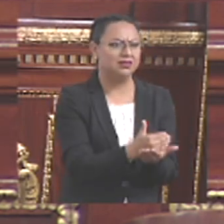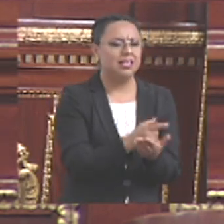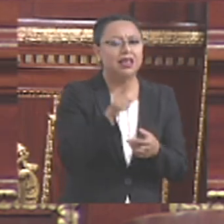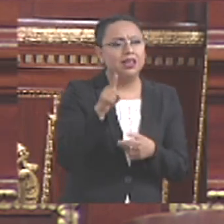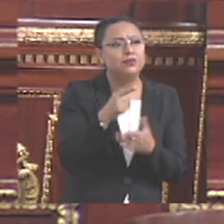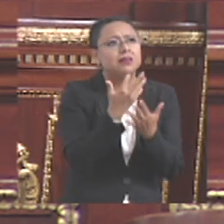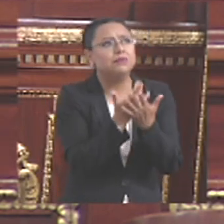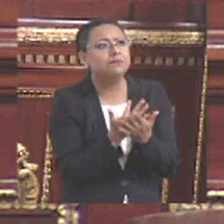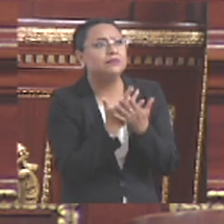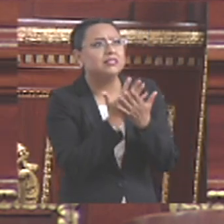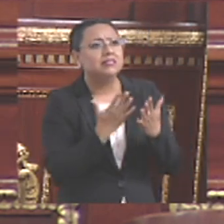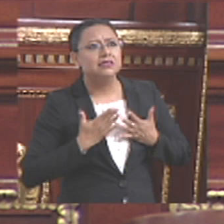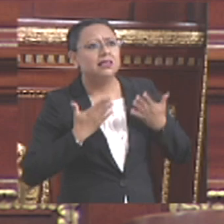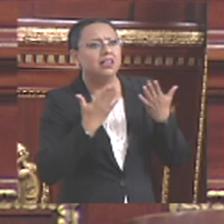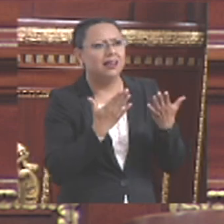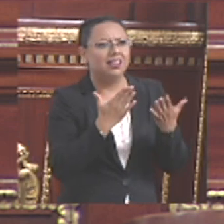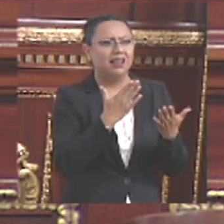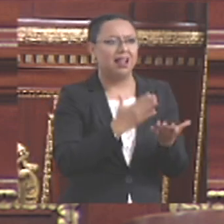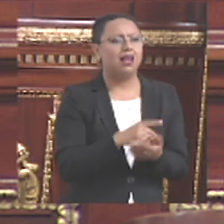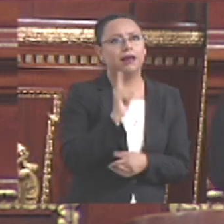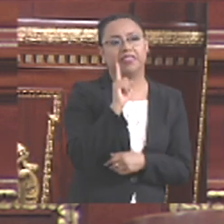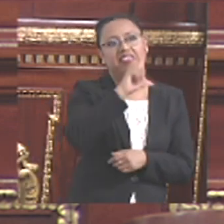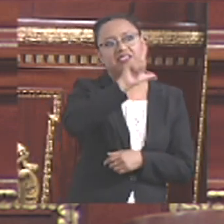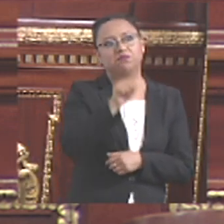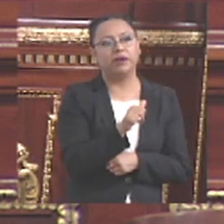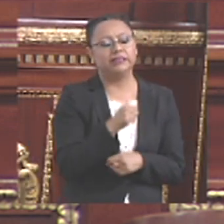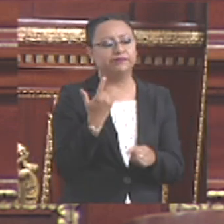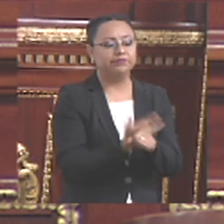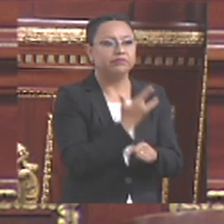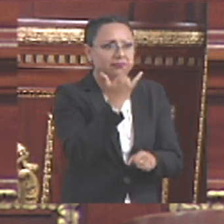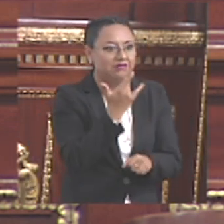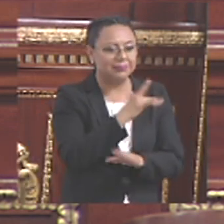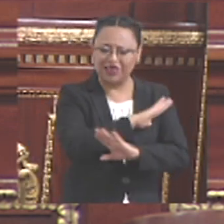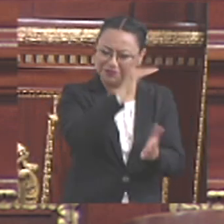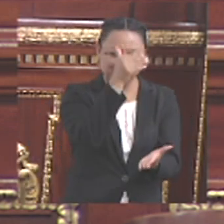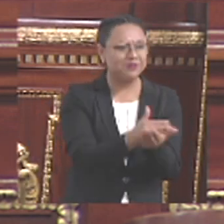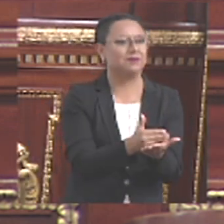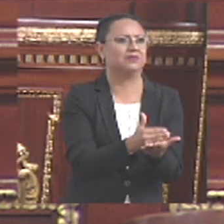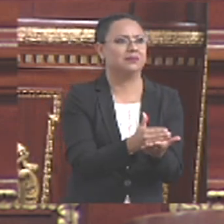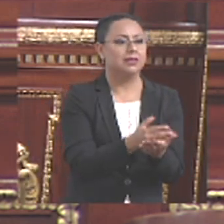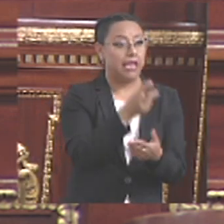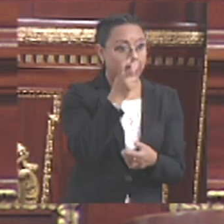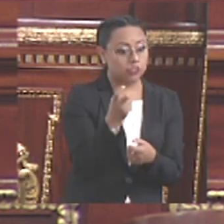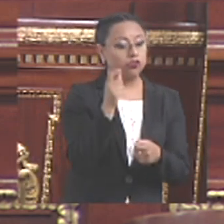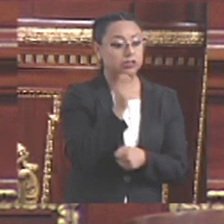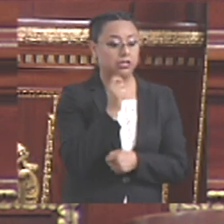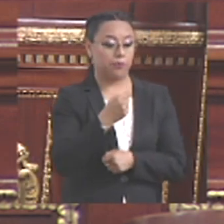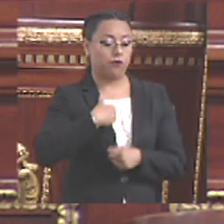ilusiones. Esto no es politiquería, esto es indignación.